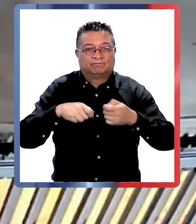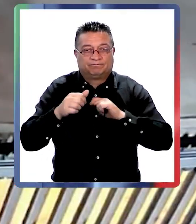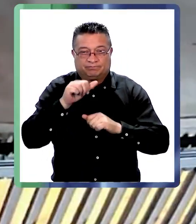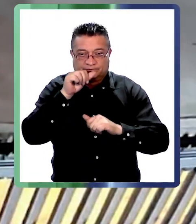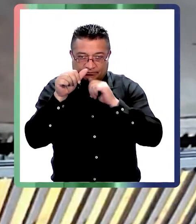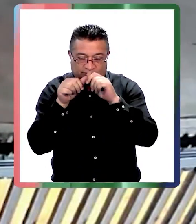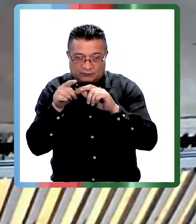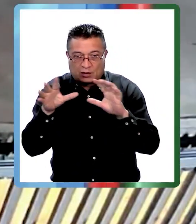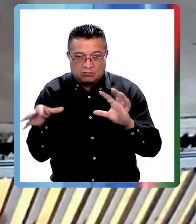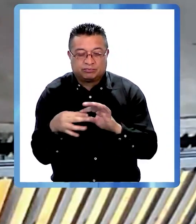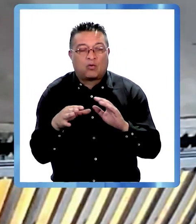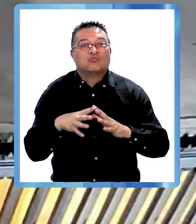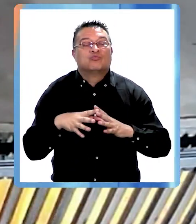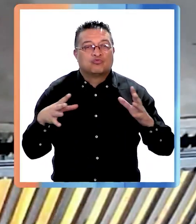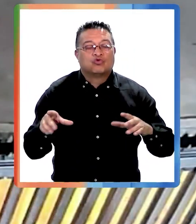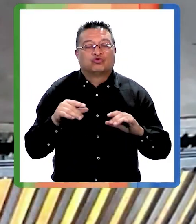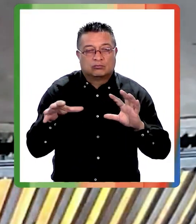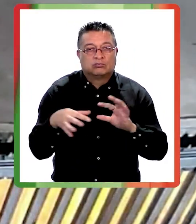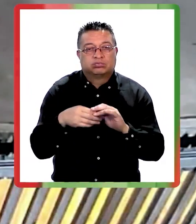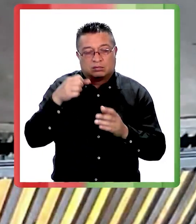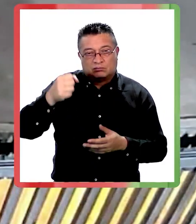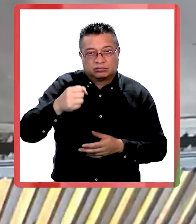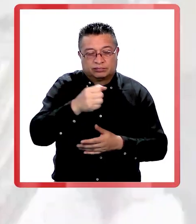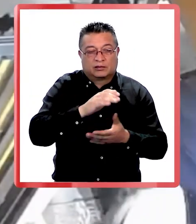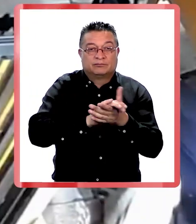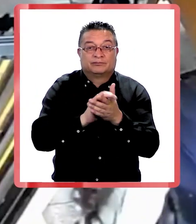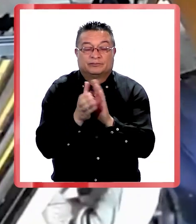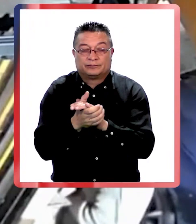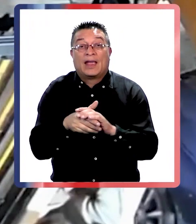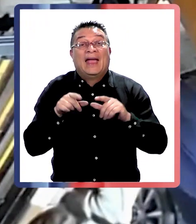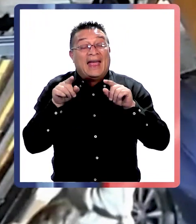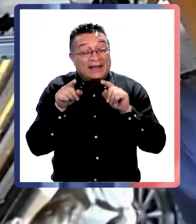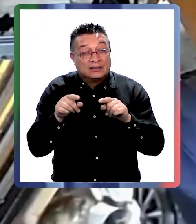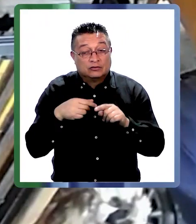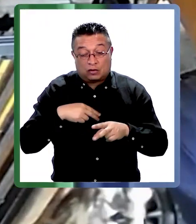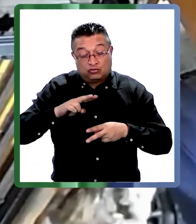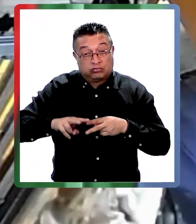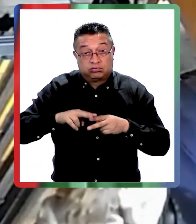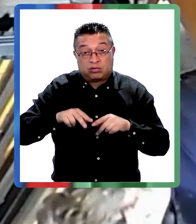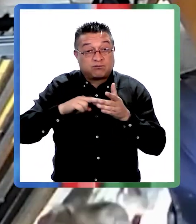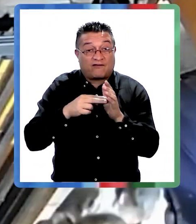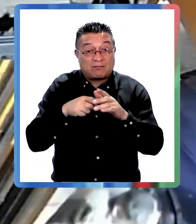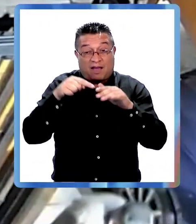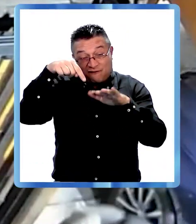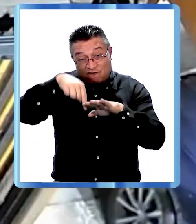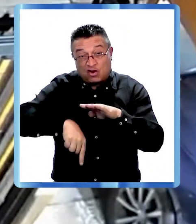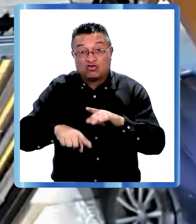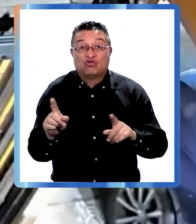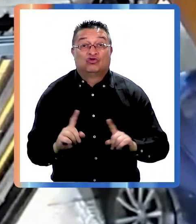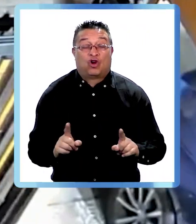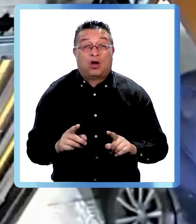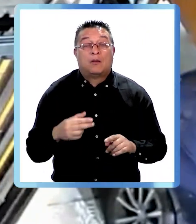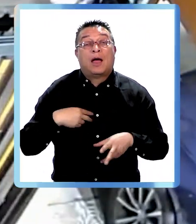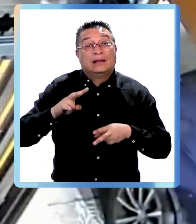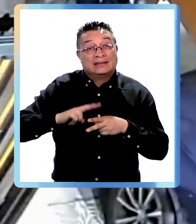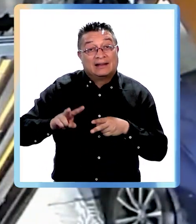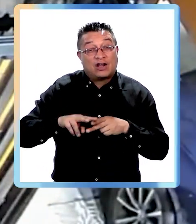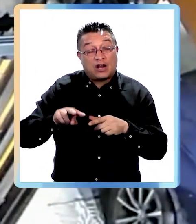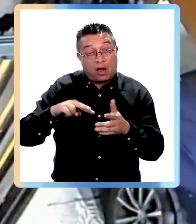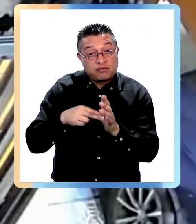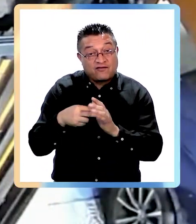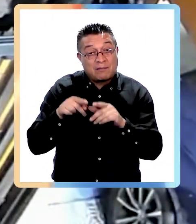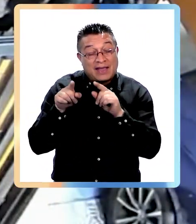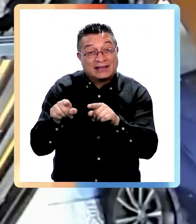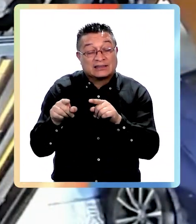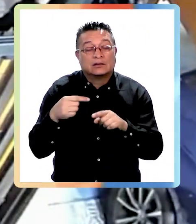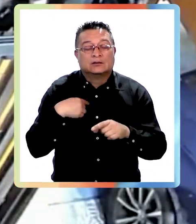al narcotráfico, están muy asociados al crimen organizado, entonces no estoy resolviendo el problema de fondo. Y para resolver